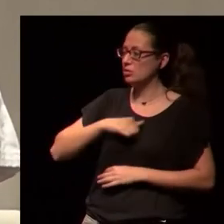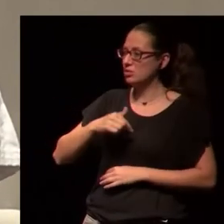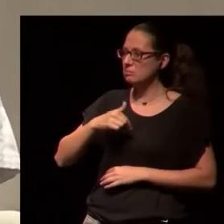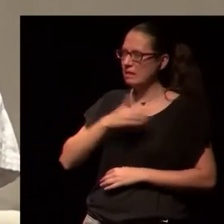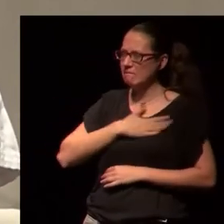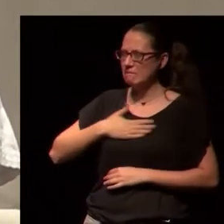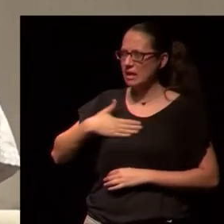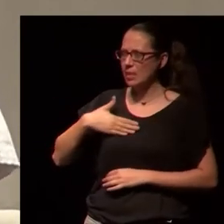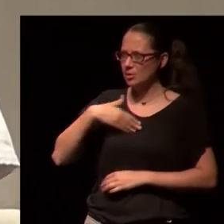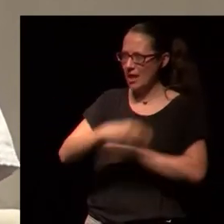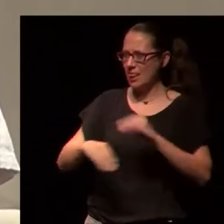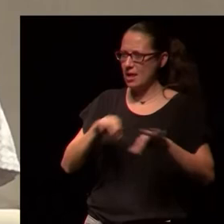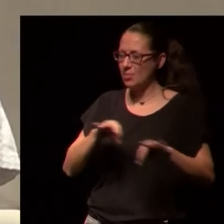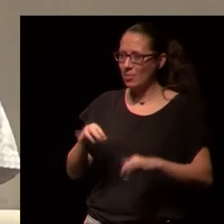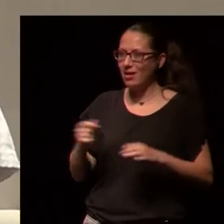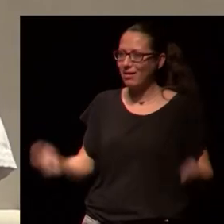de múltiples años.